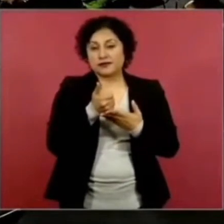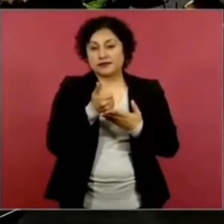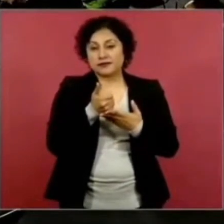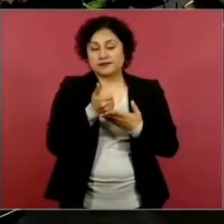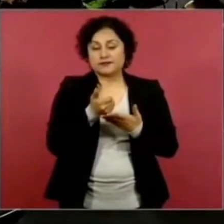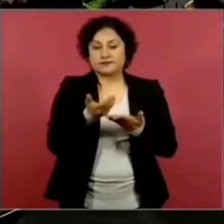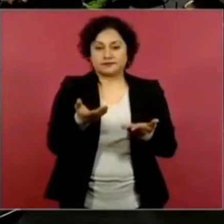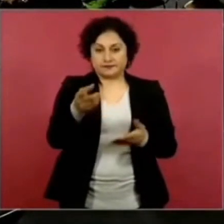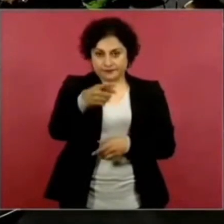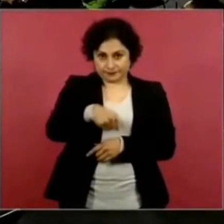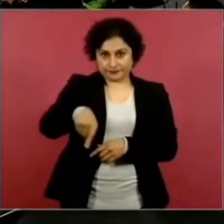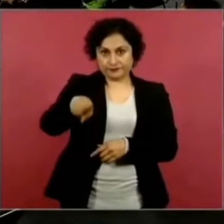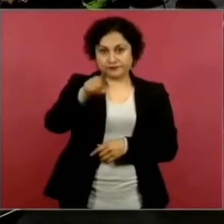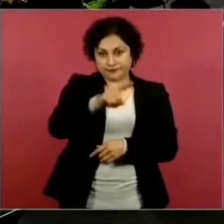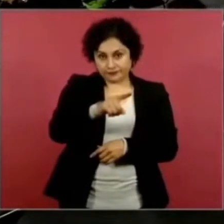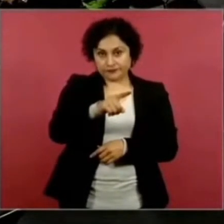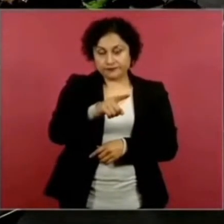que son